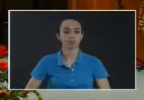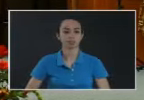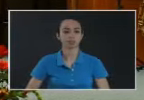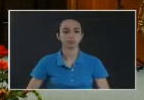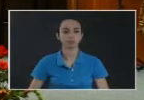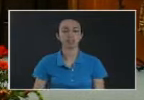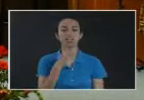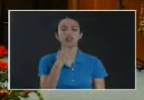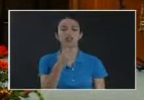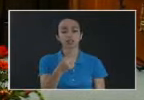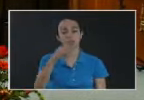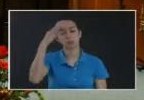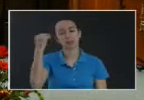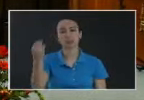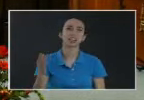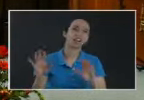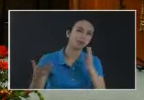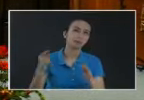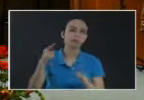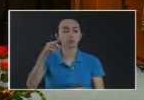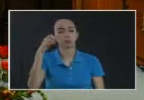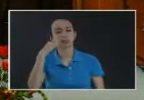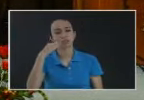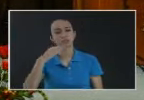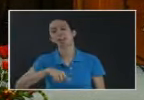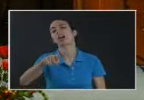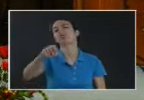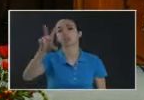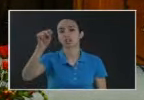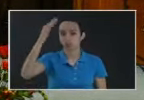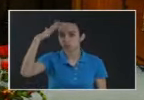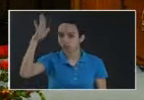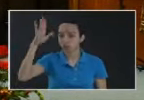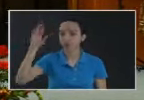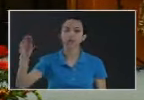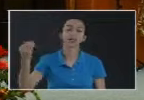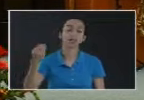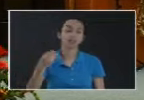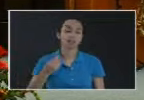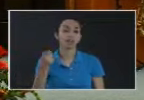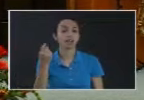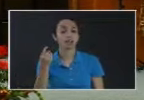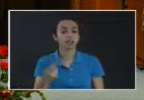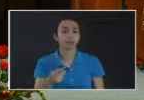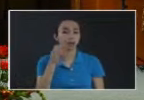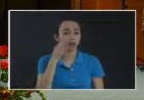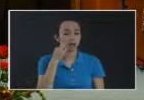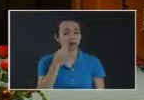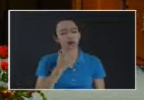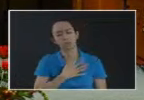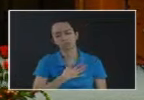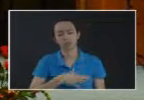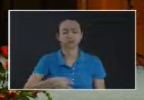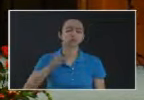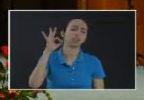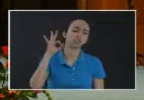Te lo digo porque puede estar diciendo, es que usted no sabe que no es tener papá. Me hizo mucha falta mi madre querida y